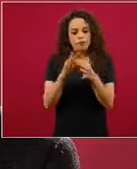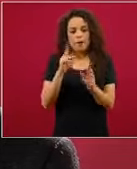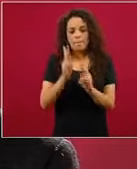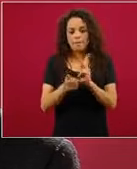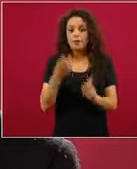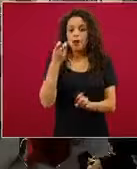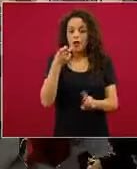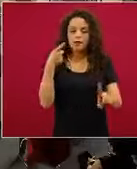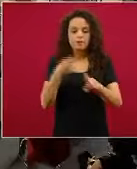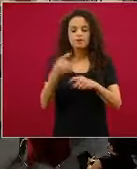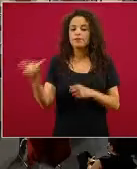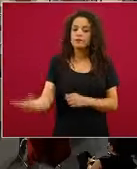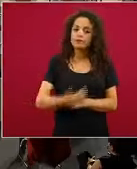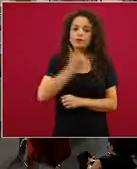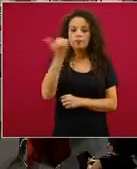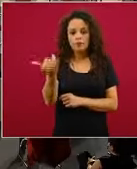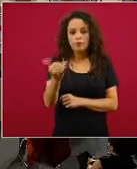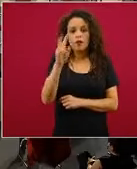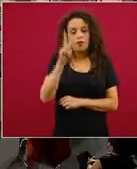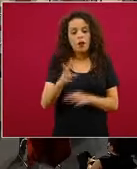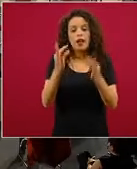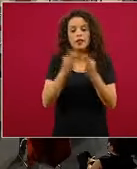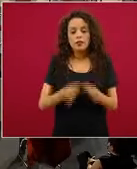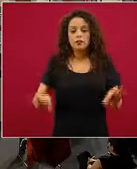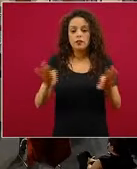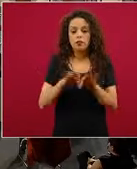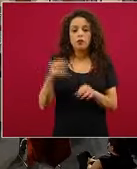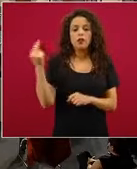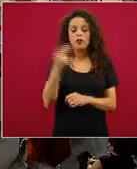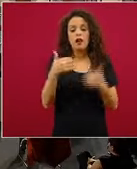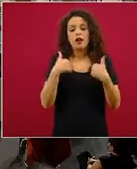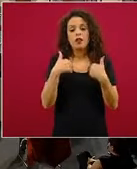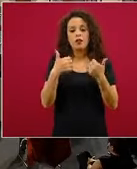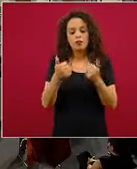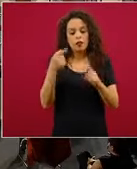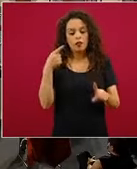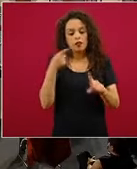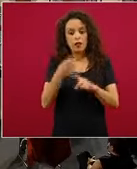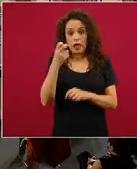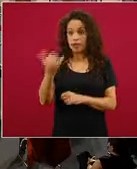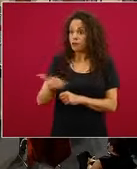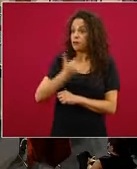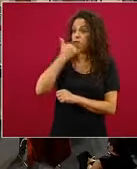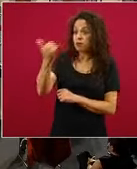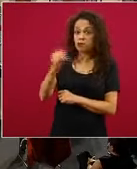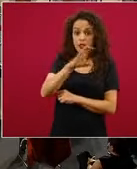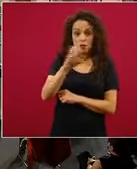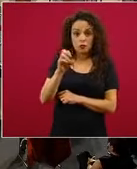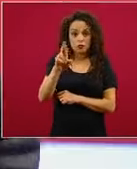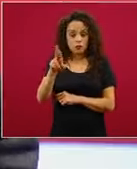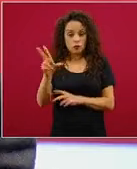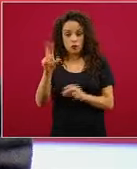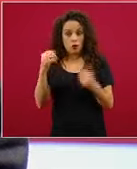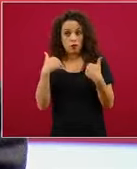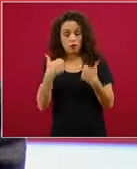es inexacto y es importante que se identifique como una inexactitud o un error de